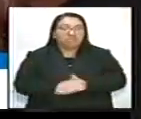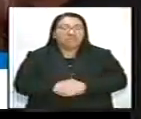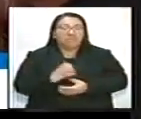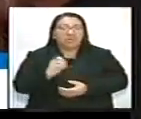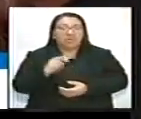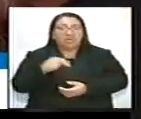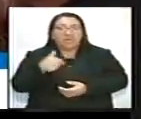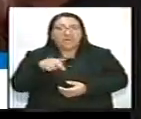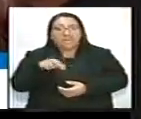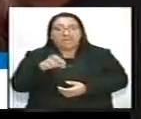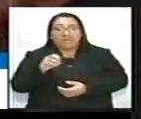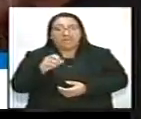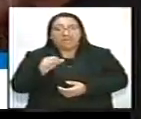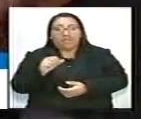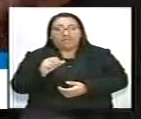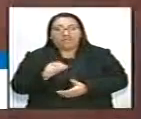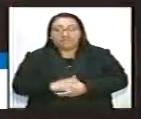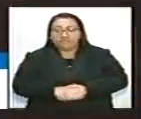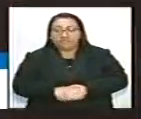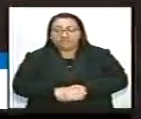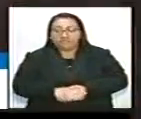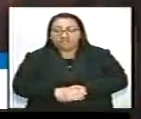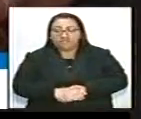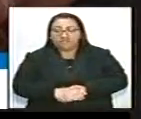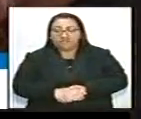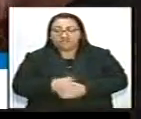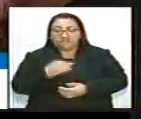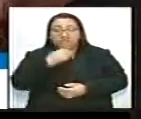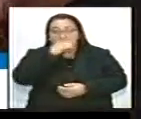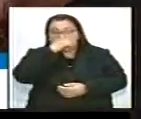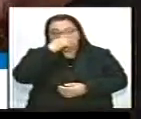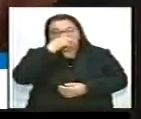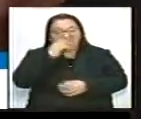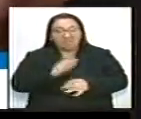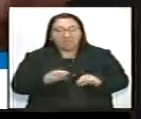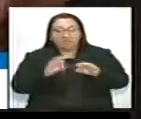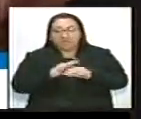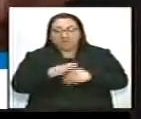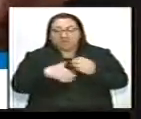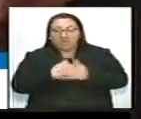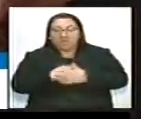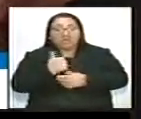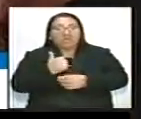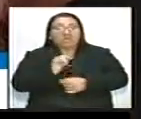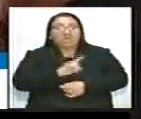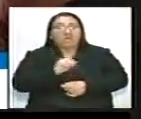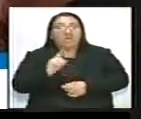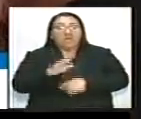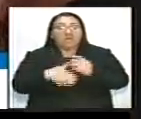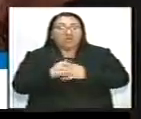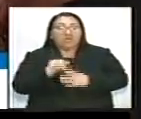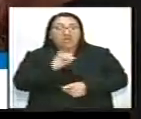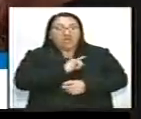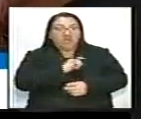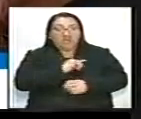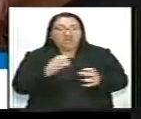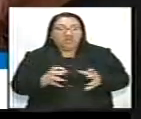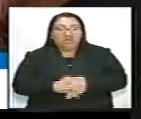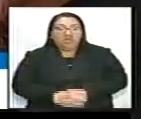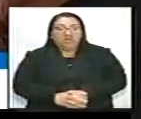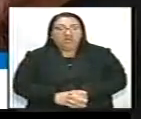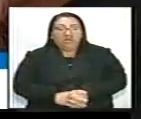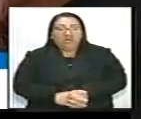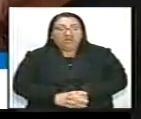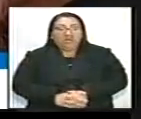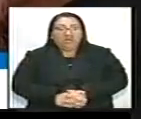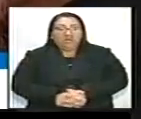esta organización? La finalidad es fundamental, porque con ello todos y cada uno de las organizaciones,